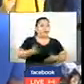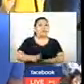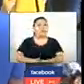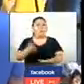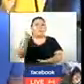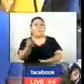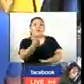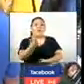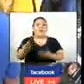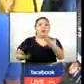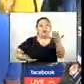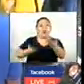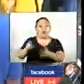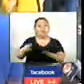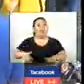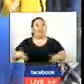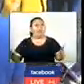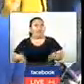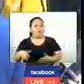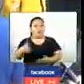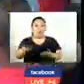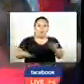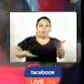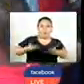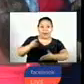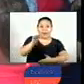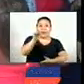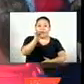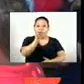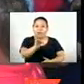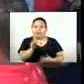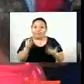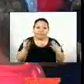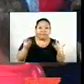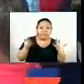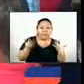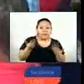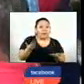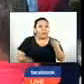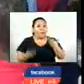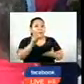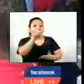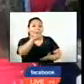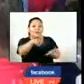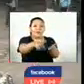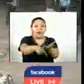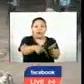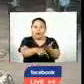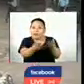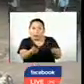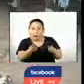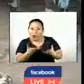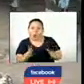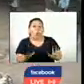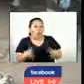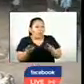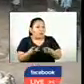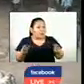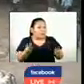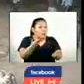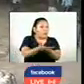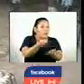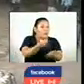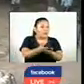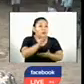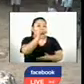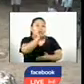comerciantes se han centrado a las afueras del mercado regional a la espera de que autoridades les planteen una solución puesto